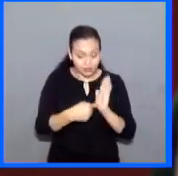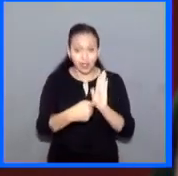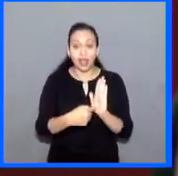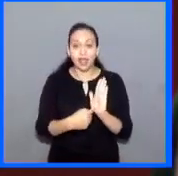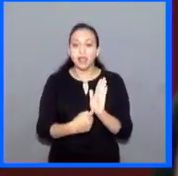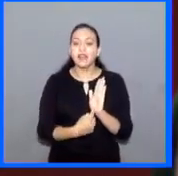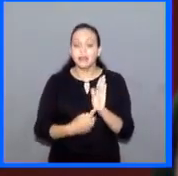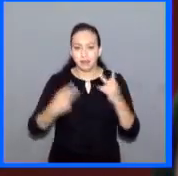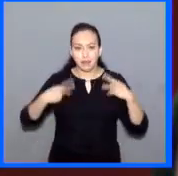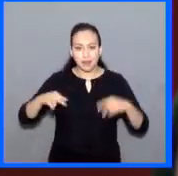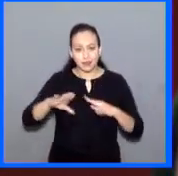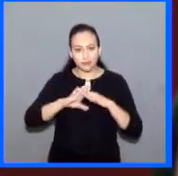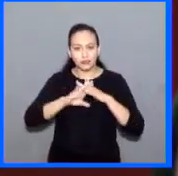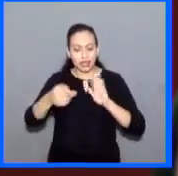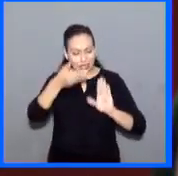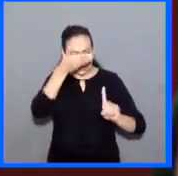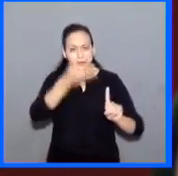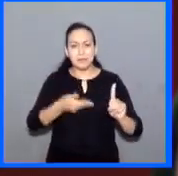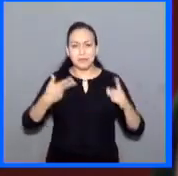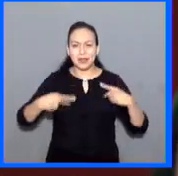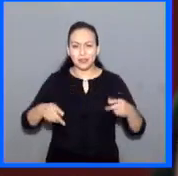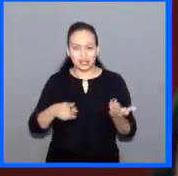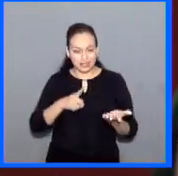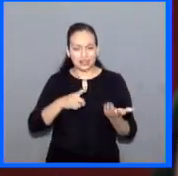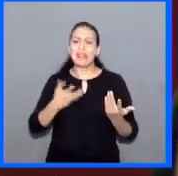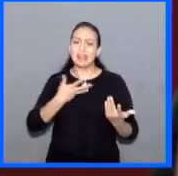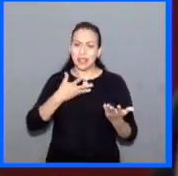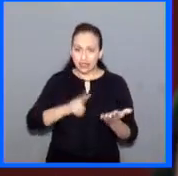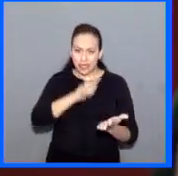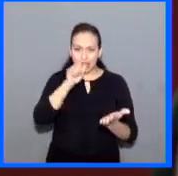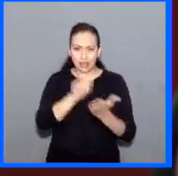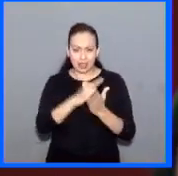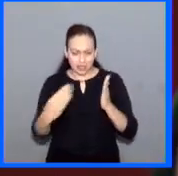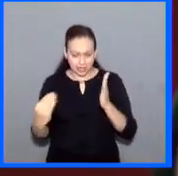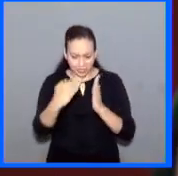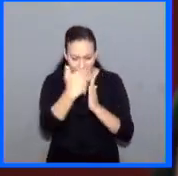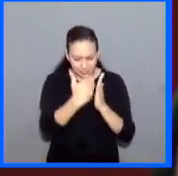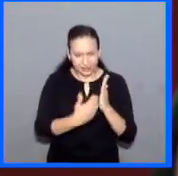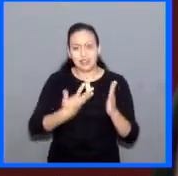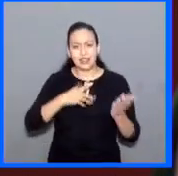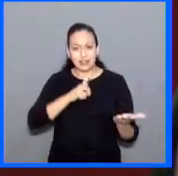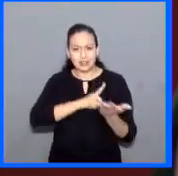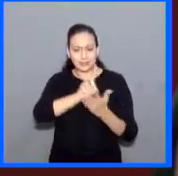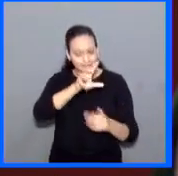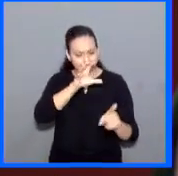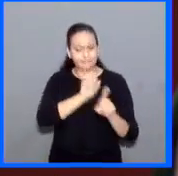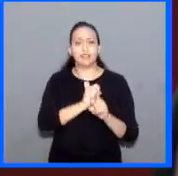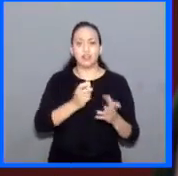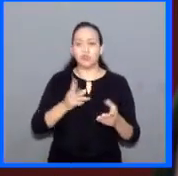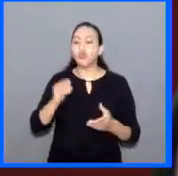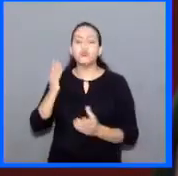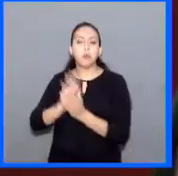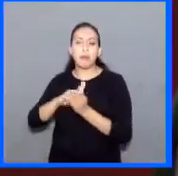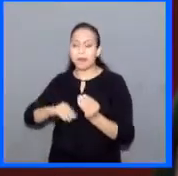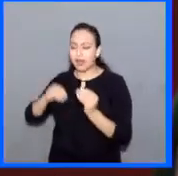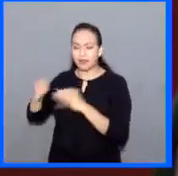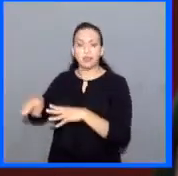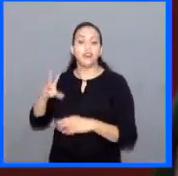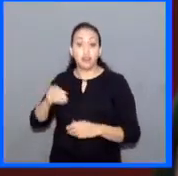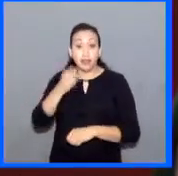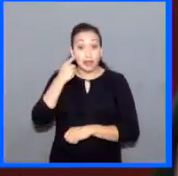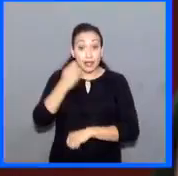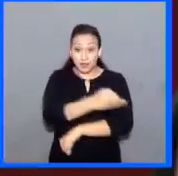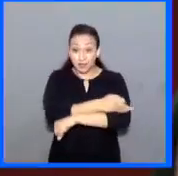como sujeto de derechos y no como un expediente administrativo. Las familias, en todas sus